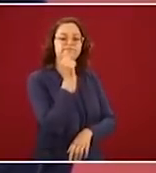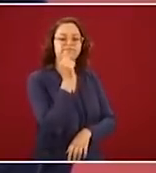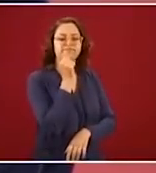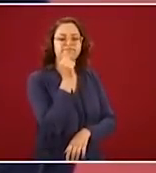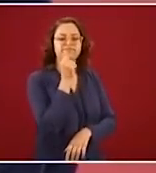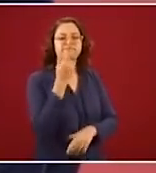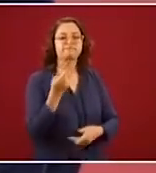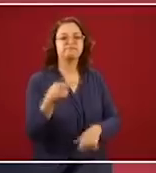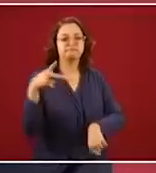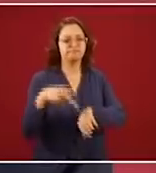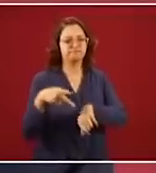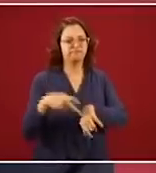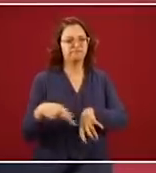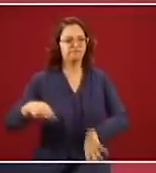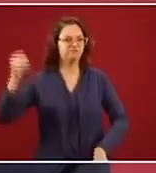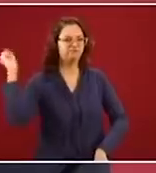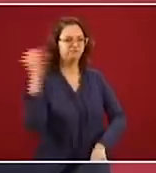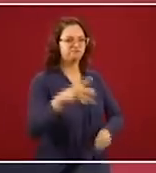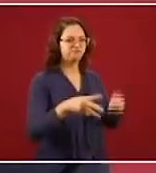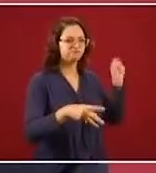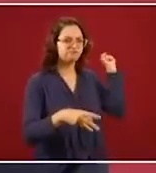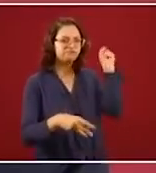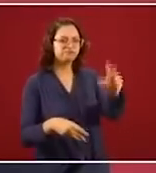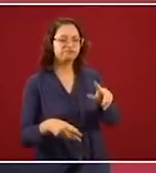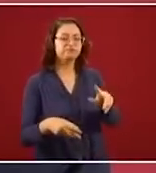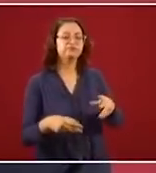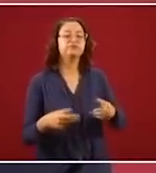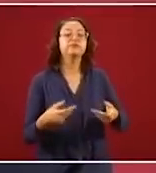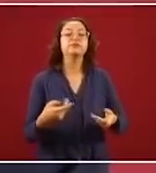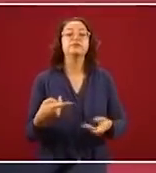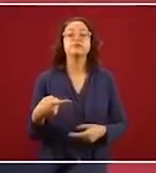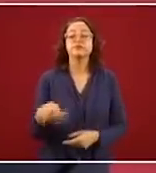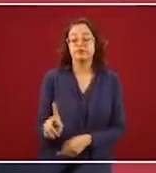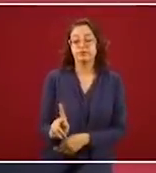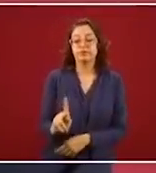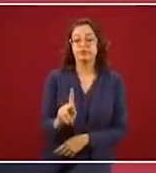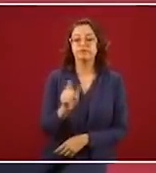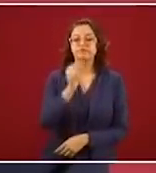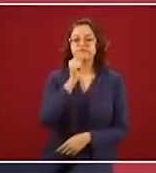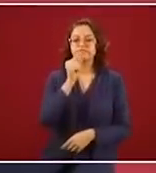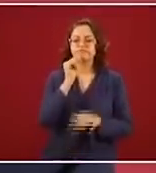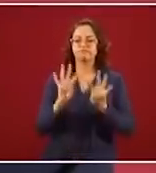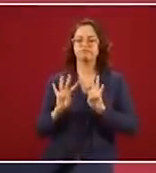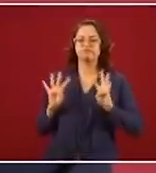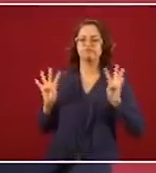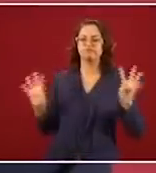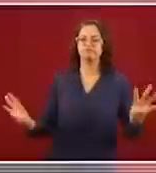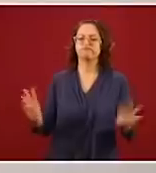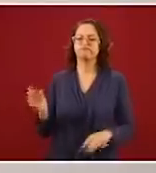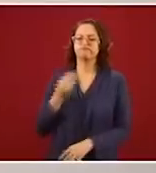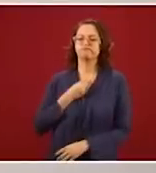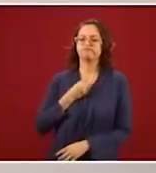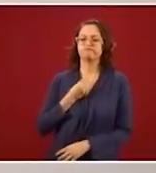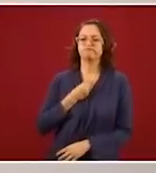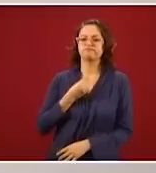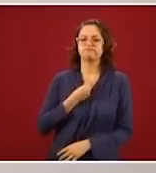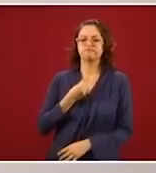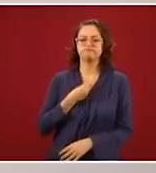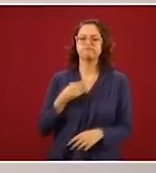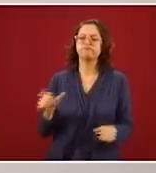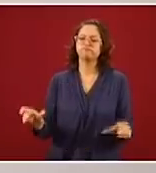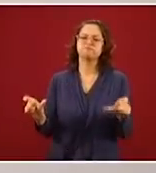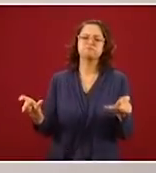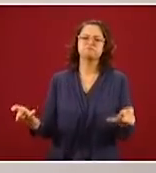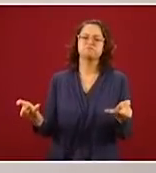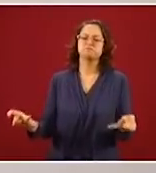incluso tiraron piedras y demás, y sin embargo resistieron los de la